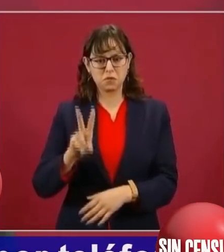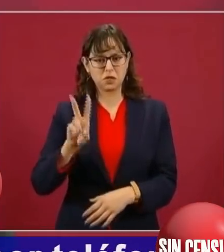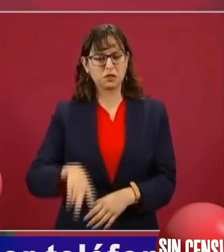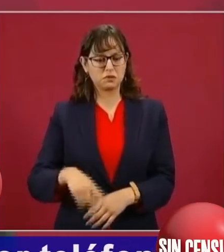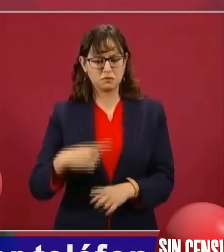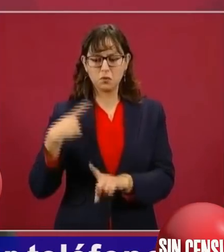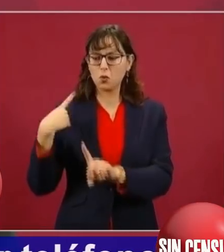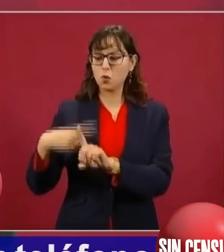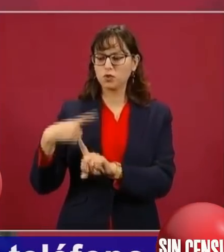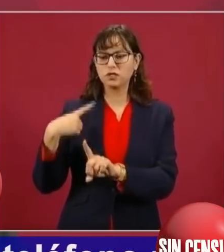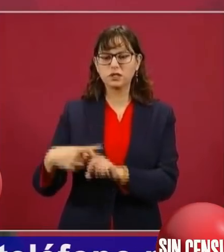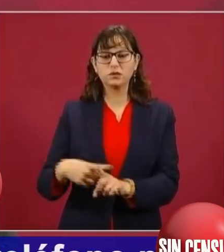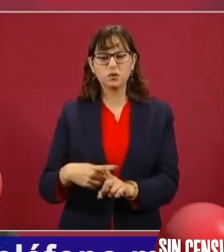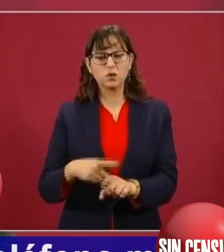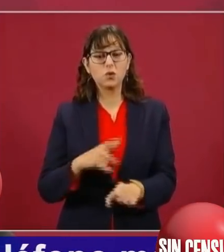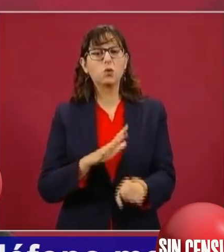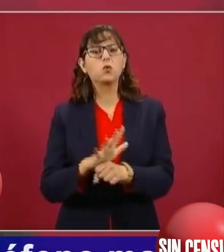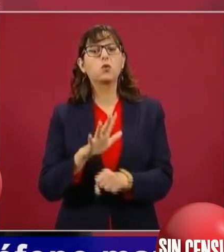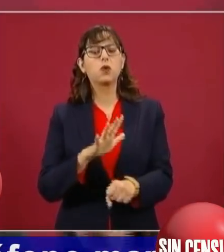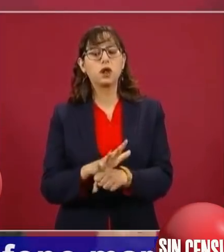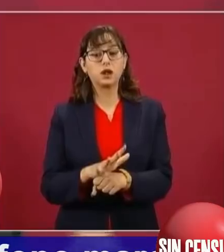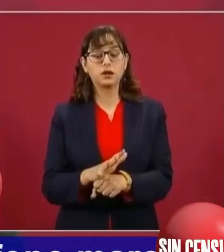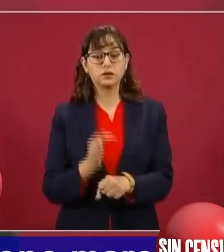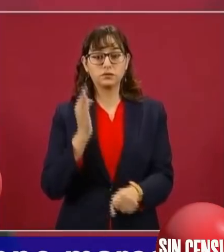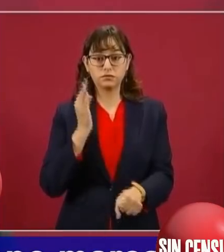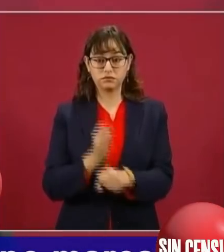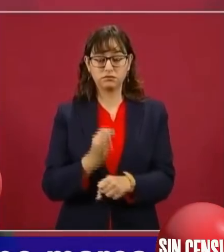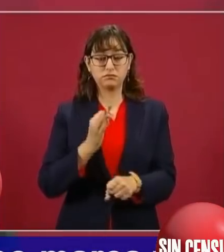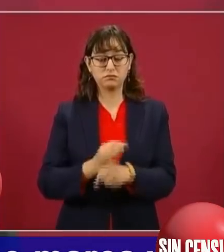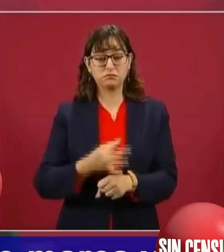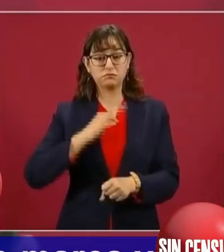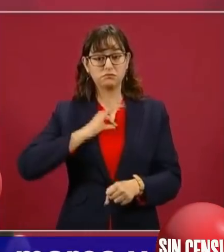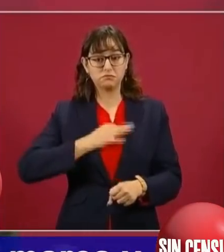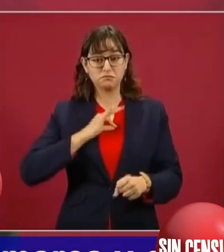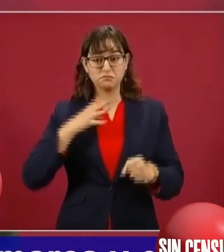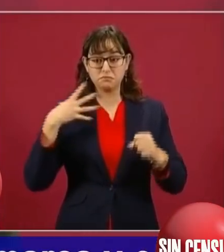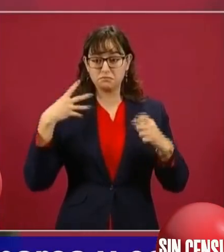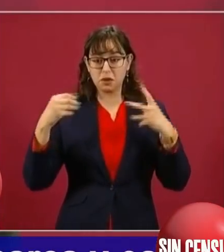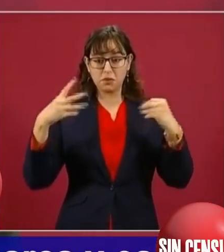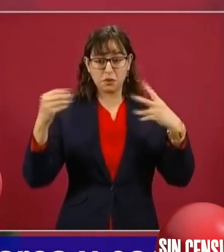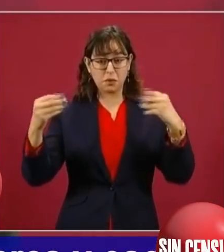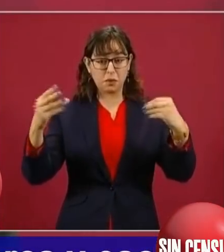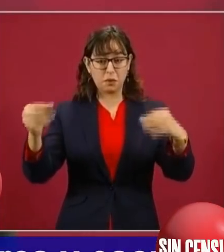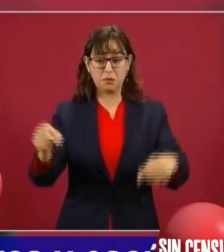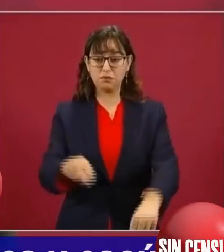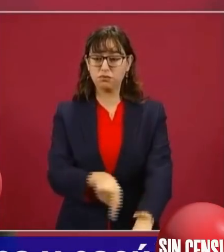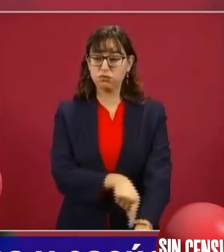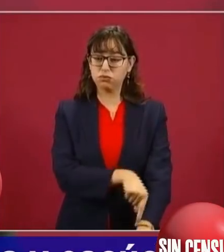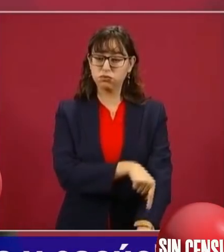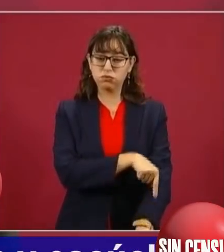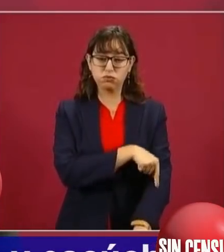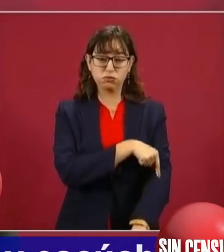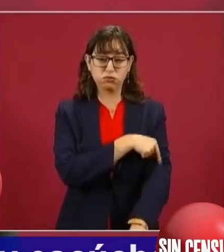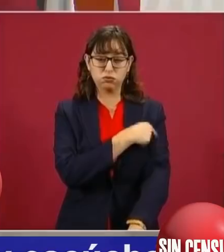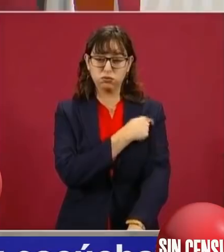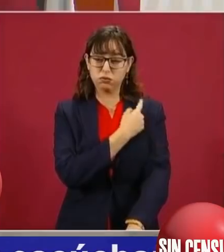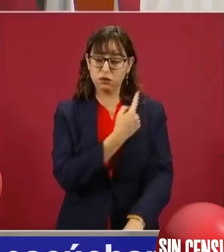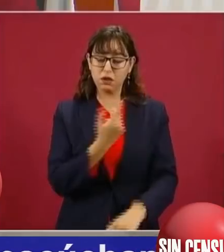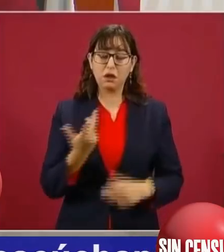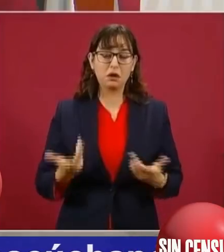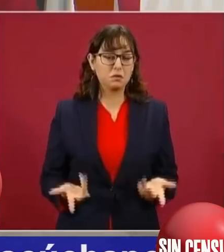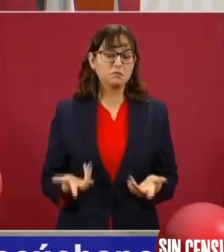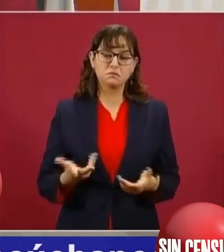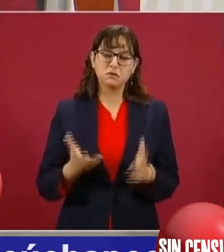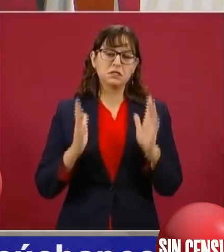el sentido de que México, en esta epidemia larga que ha tenido, que contemplamos desde el inicio, se comportaría de